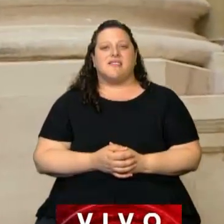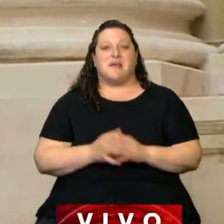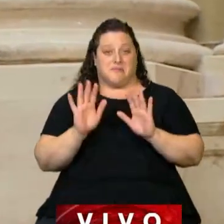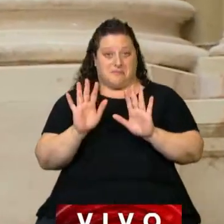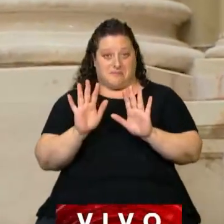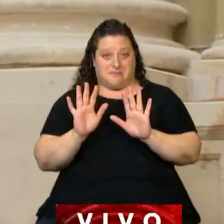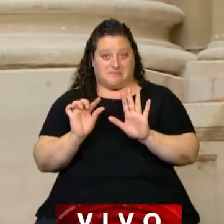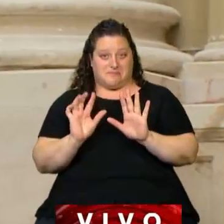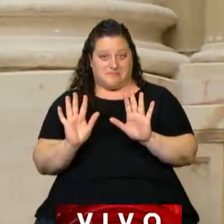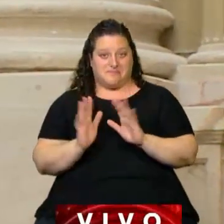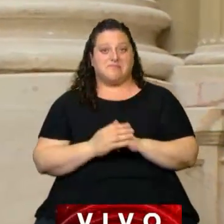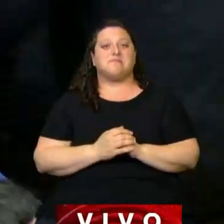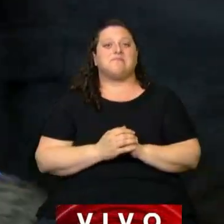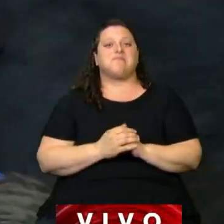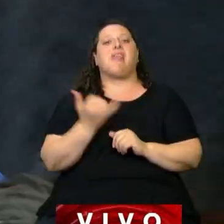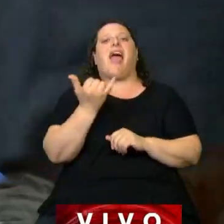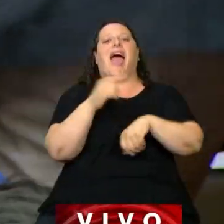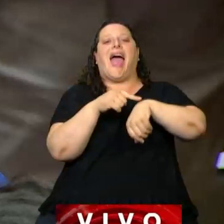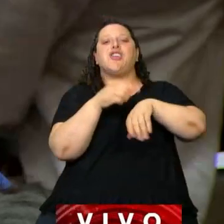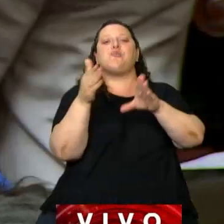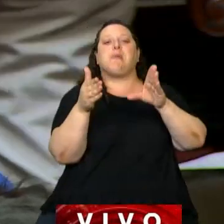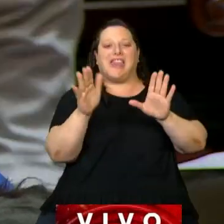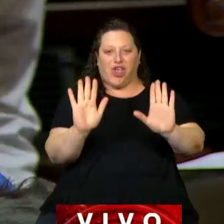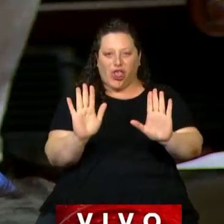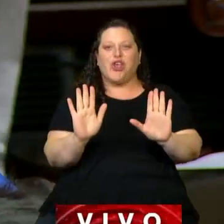Déjame. Hay un periodo...